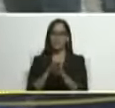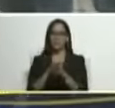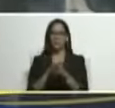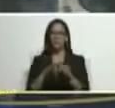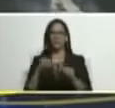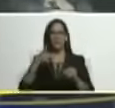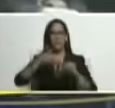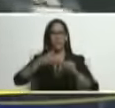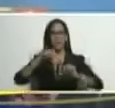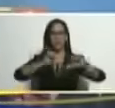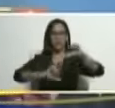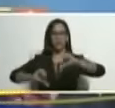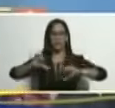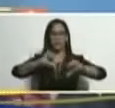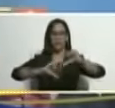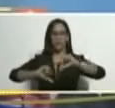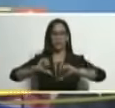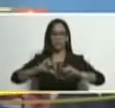petroquímica